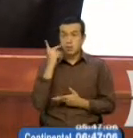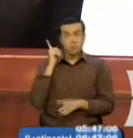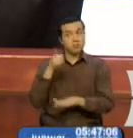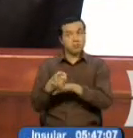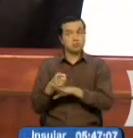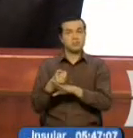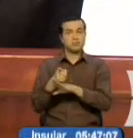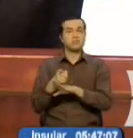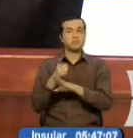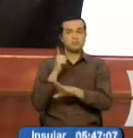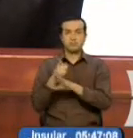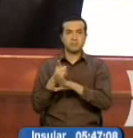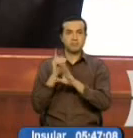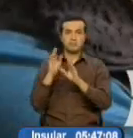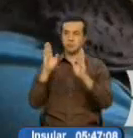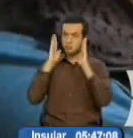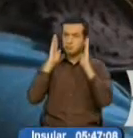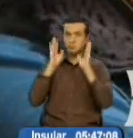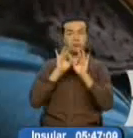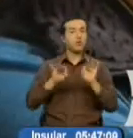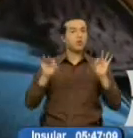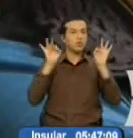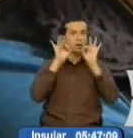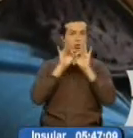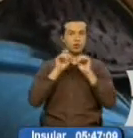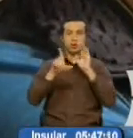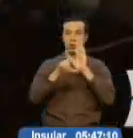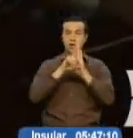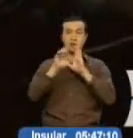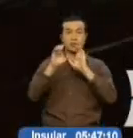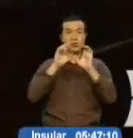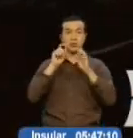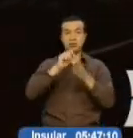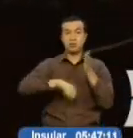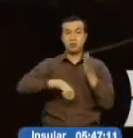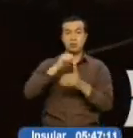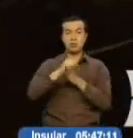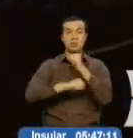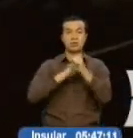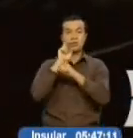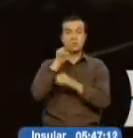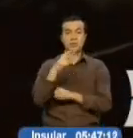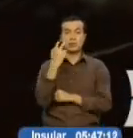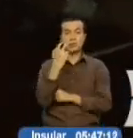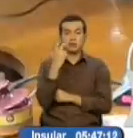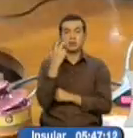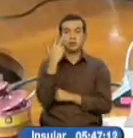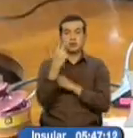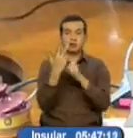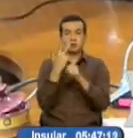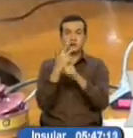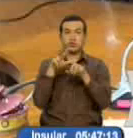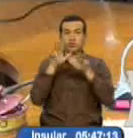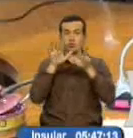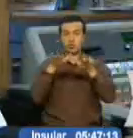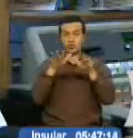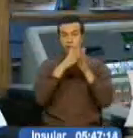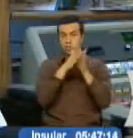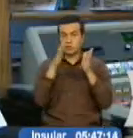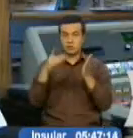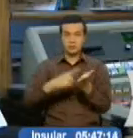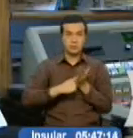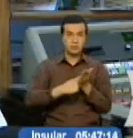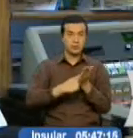exigencia de ser visible. La ley de comunicación se aprobó en 2013 luego de 3 años y 8 meses de debate.